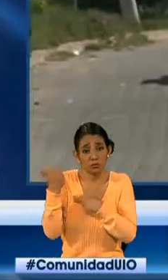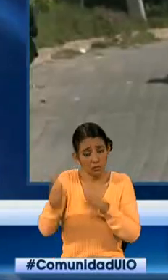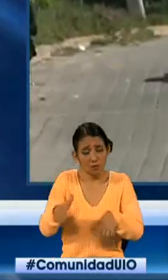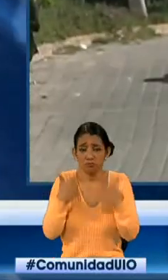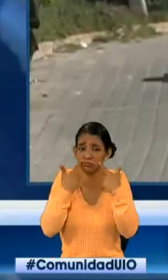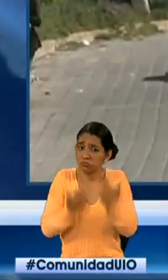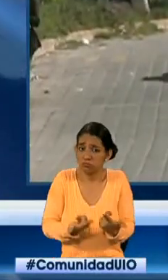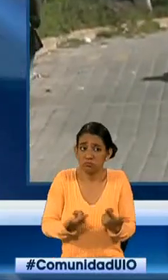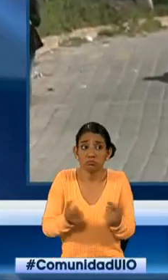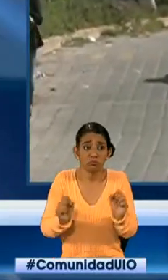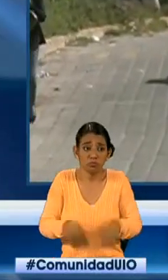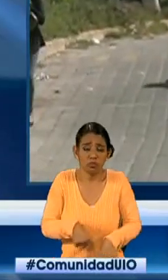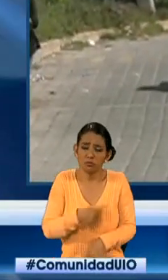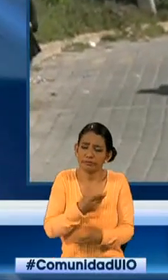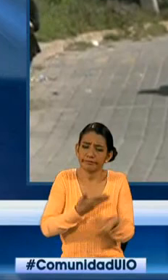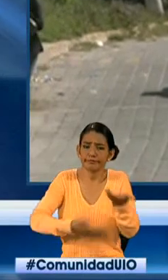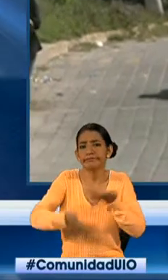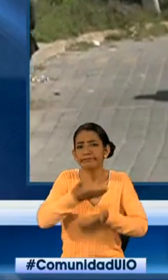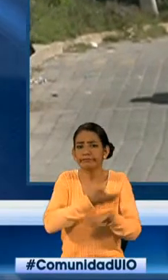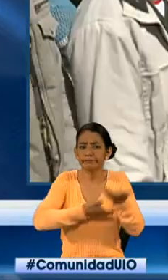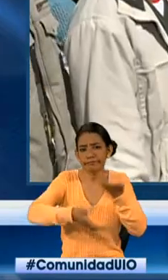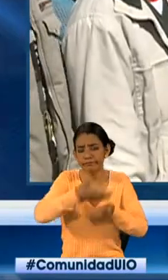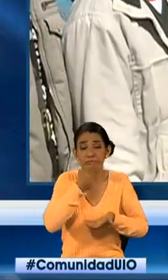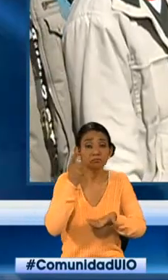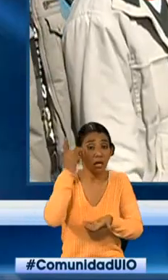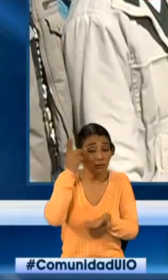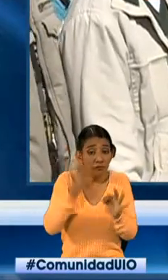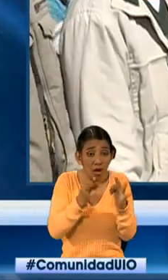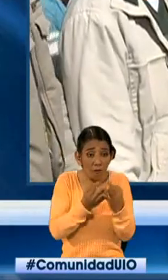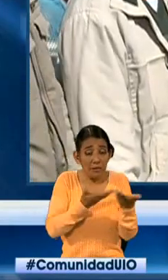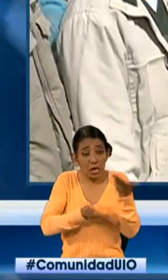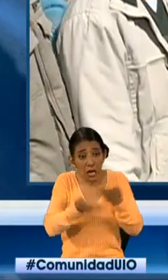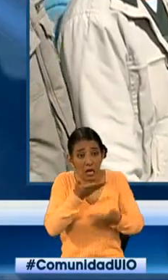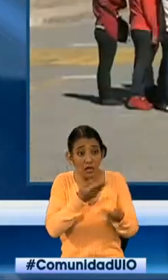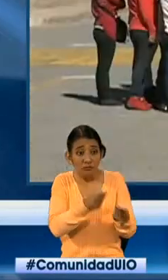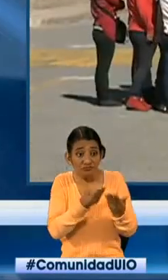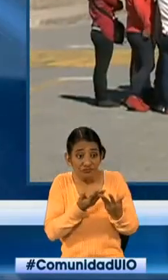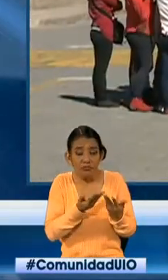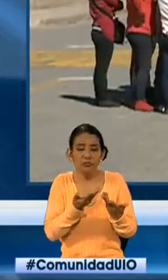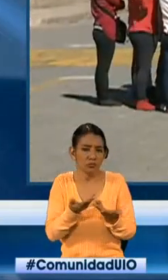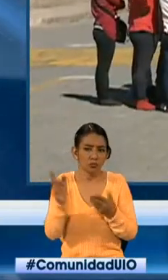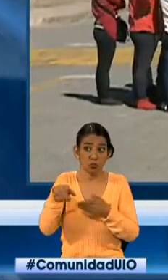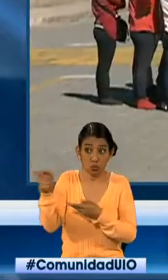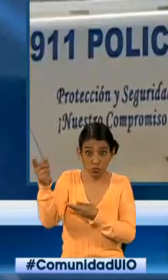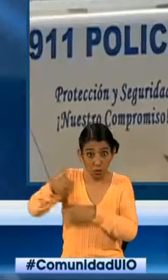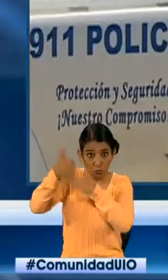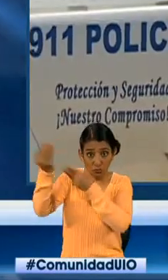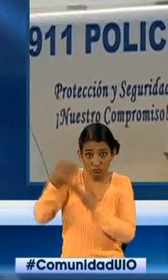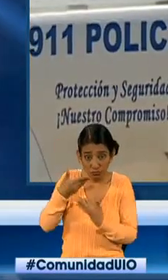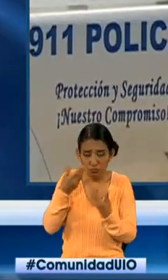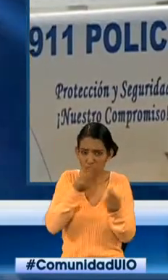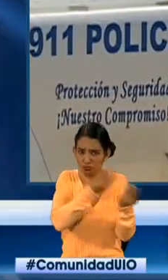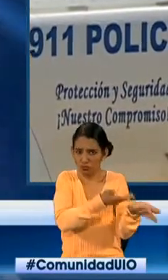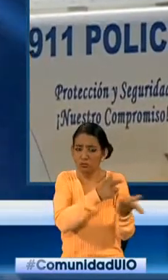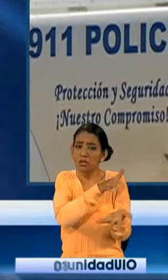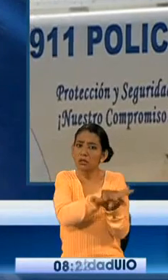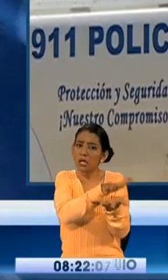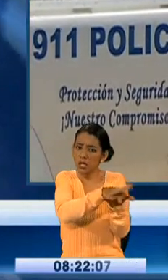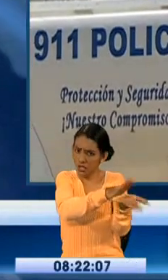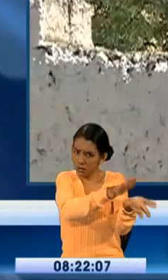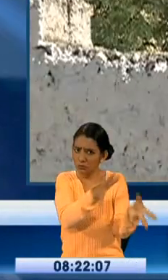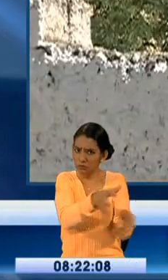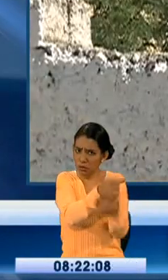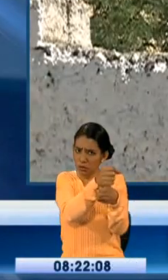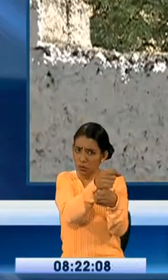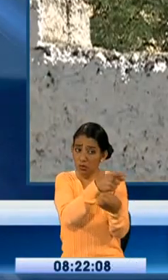claro, ahí estaremos compartiendo junto a los padres de familia lo que ustedes pues van a interiorizar en favor de darles tranquilidad y seguridad,